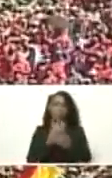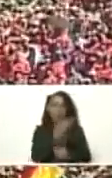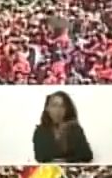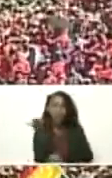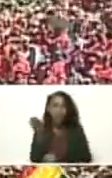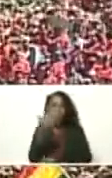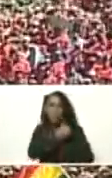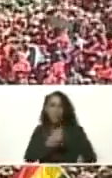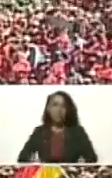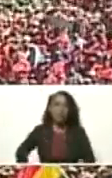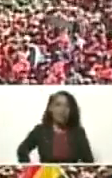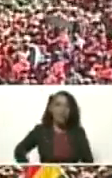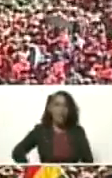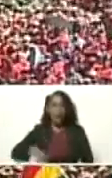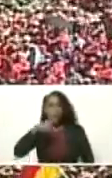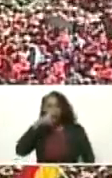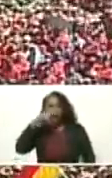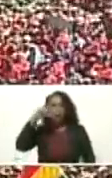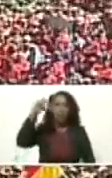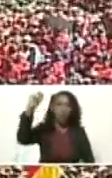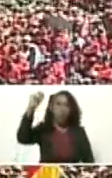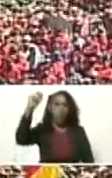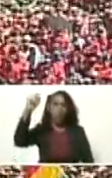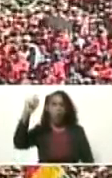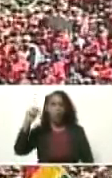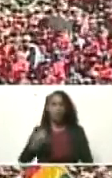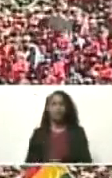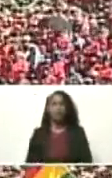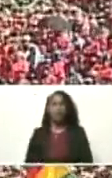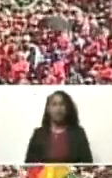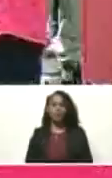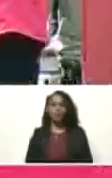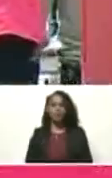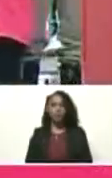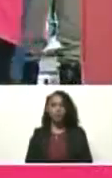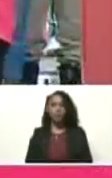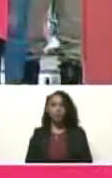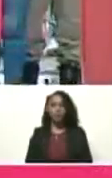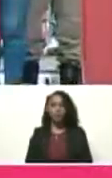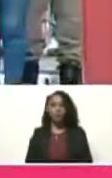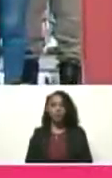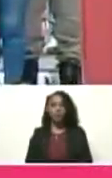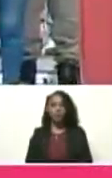el presidente Nicolás Maduro Maros.